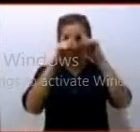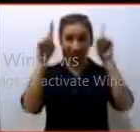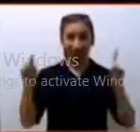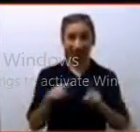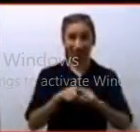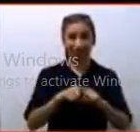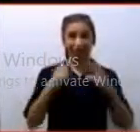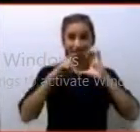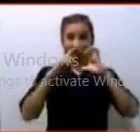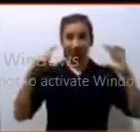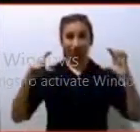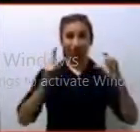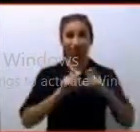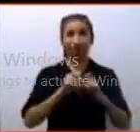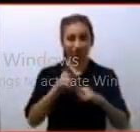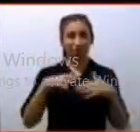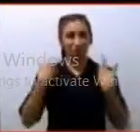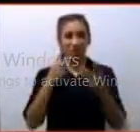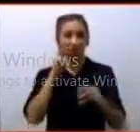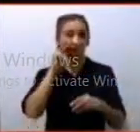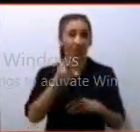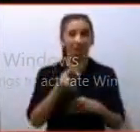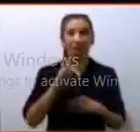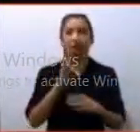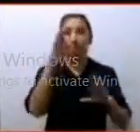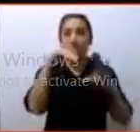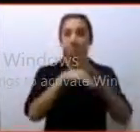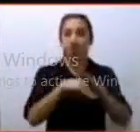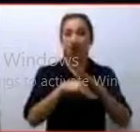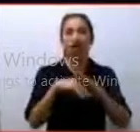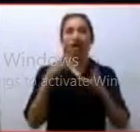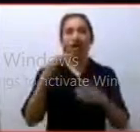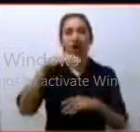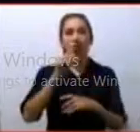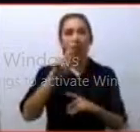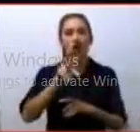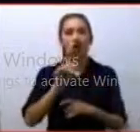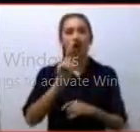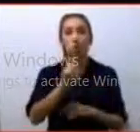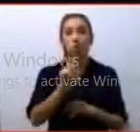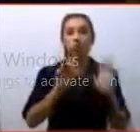pantalla o entrando en la aplicación de Banca Móvil BCP. Al número de cuenta, al